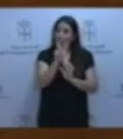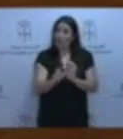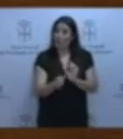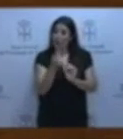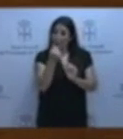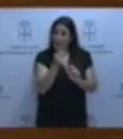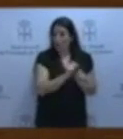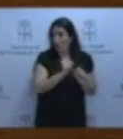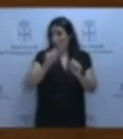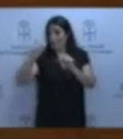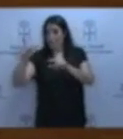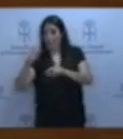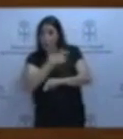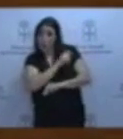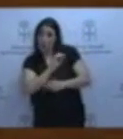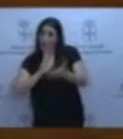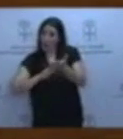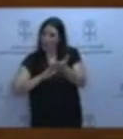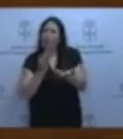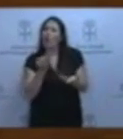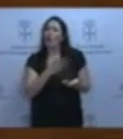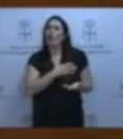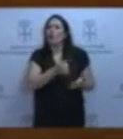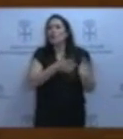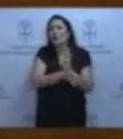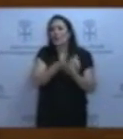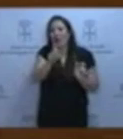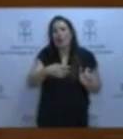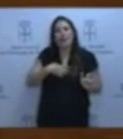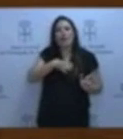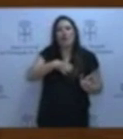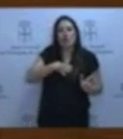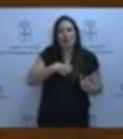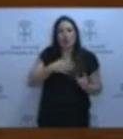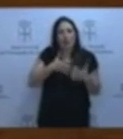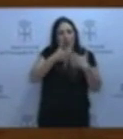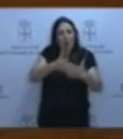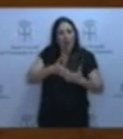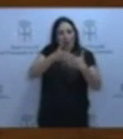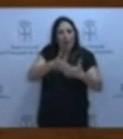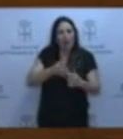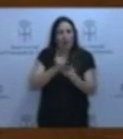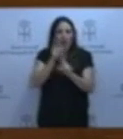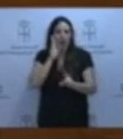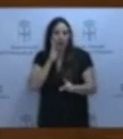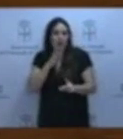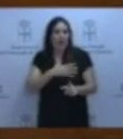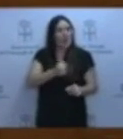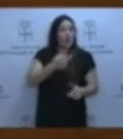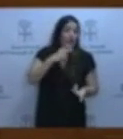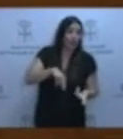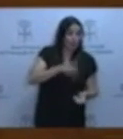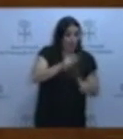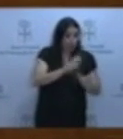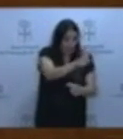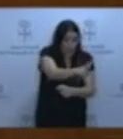Panamá, o son los funcionarios que colaboran en la lucha contra la corrupción. ¿Quiénes son los héroes y quiénes son los villanos? ¿Los que se salen con la suya y roban a